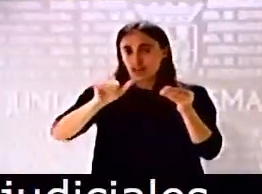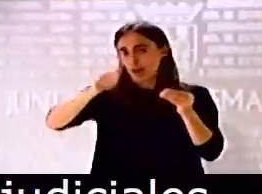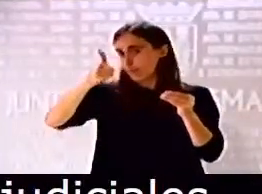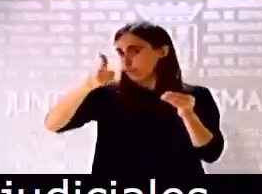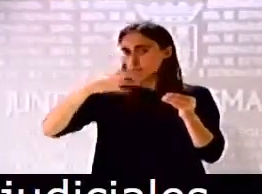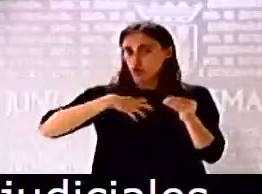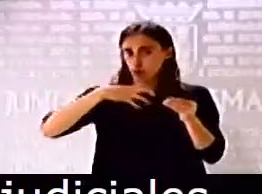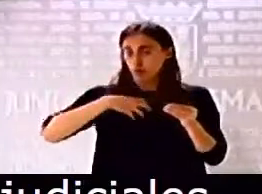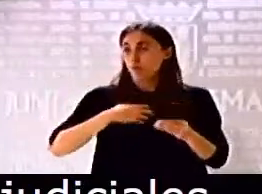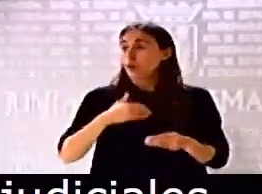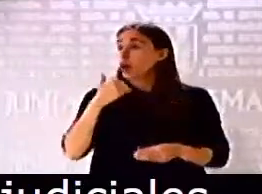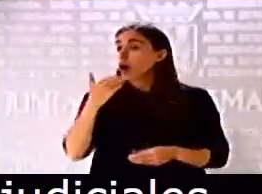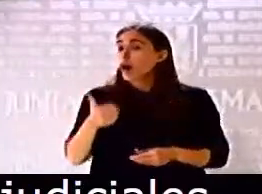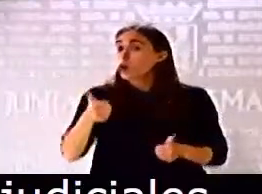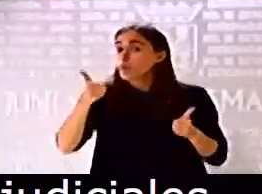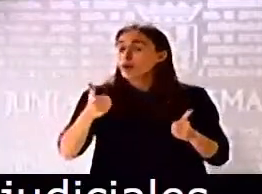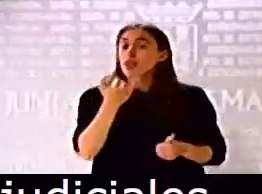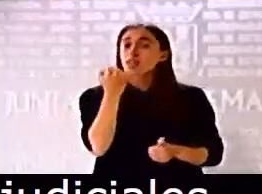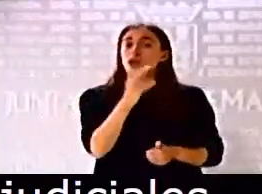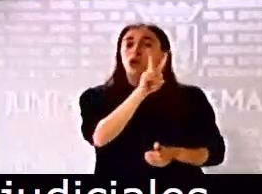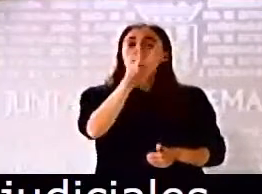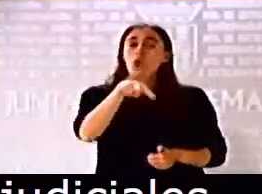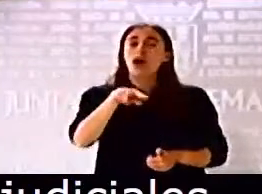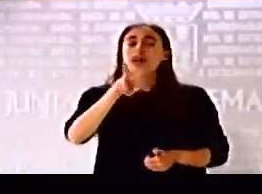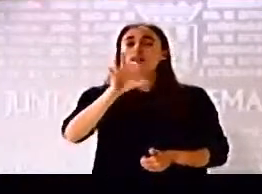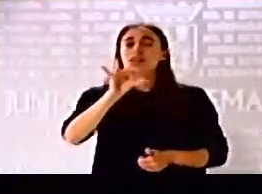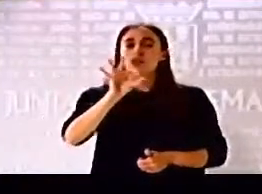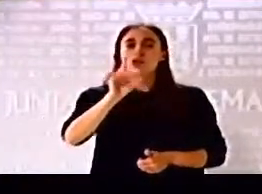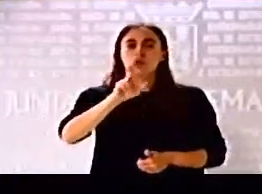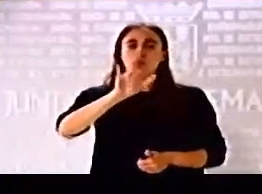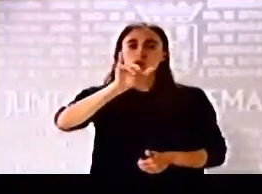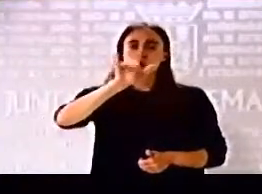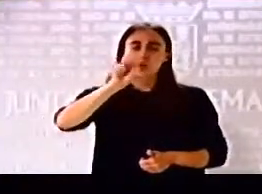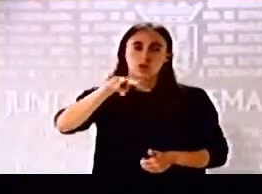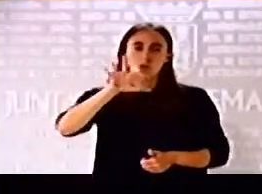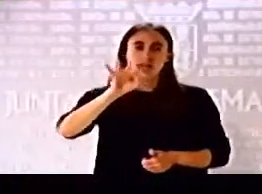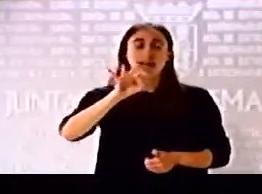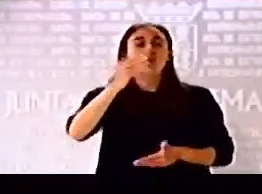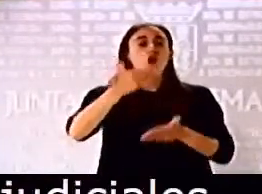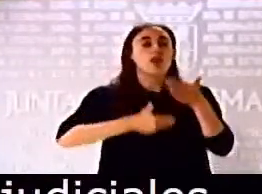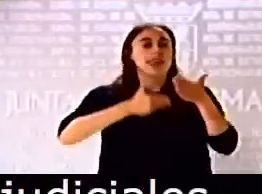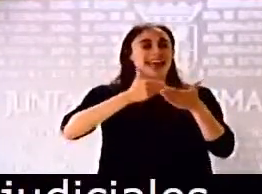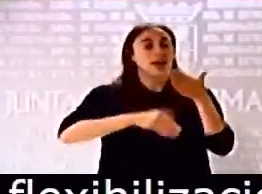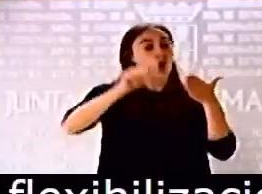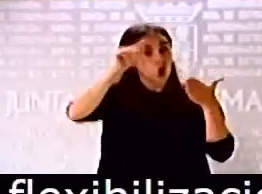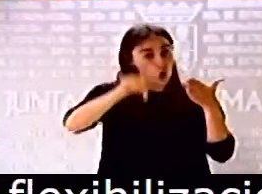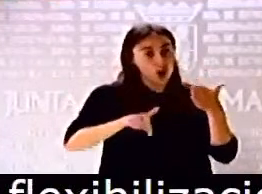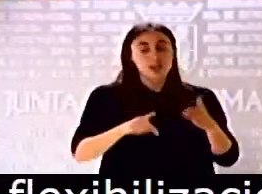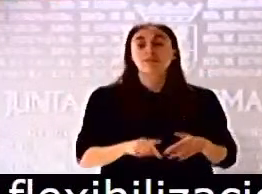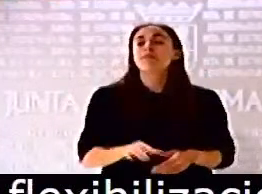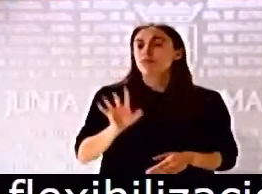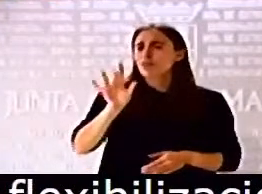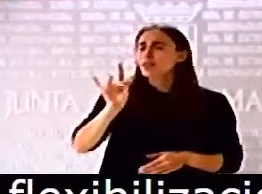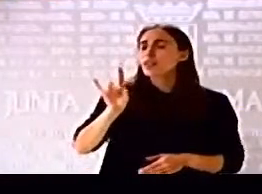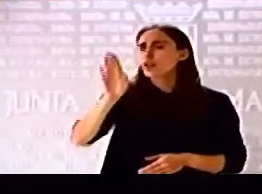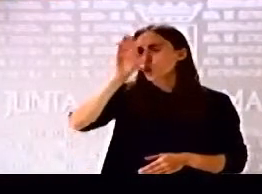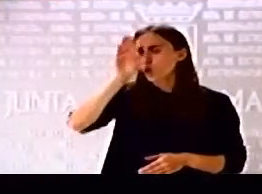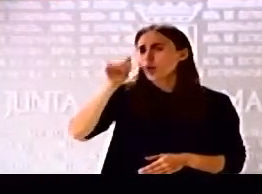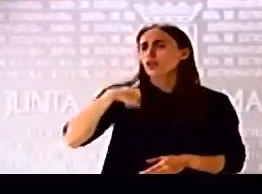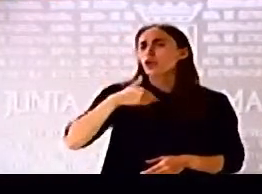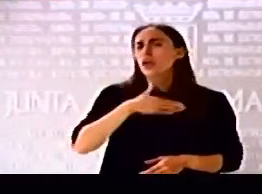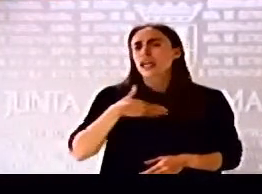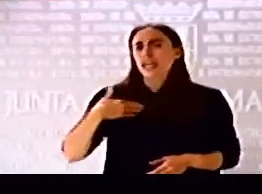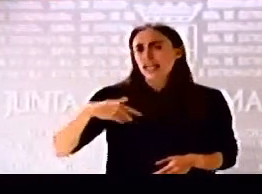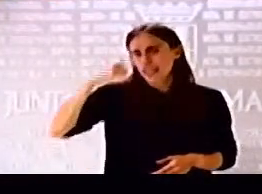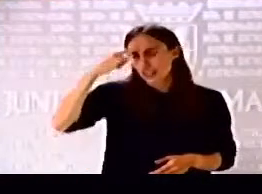¿Alguna cuestión más? Juan Soriano, del diario Hoy. Sí, buenas. Yo quería saber si este fin de